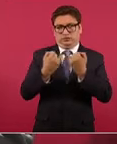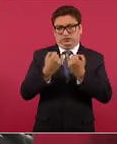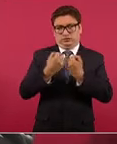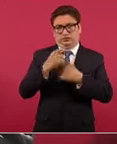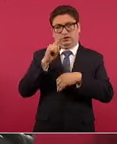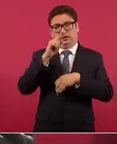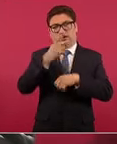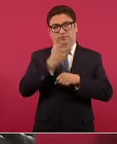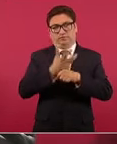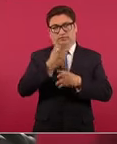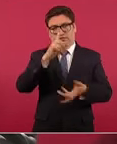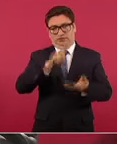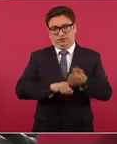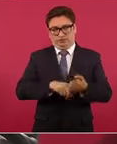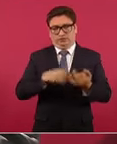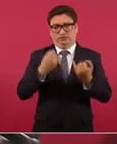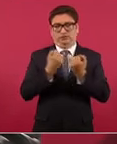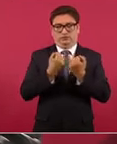estaciones